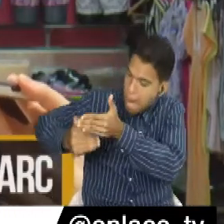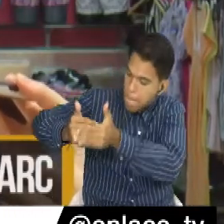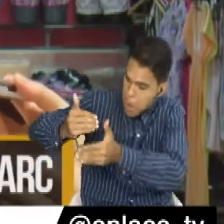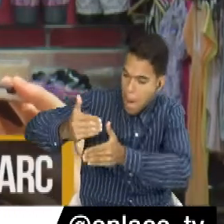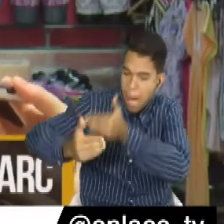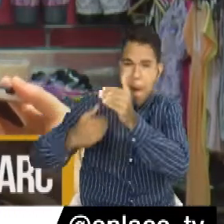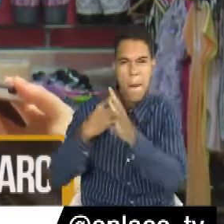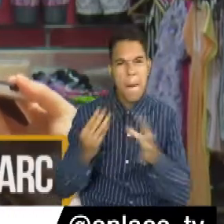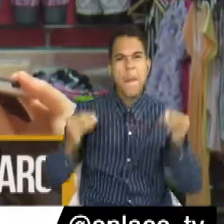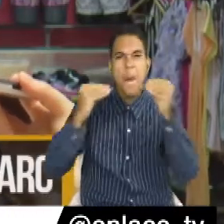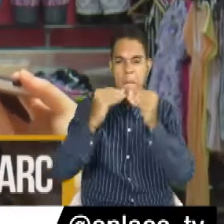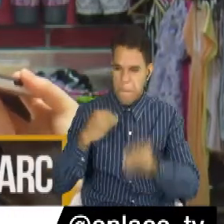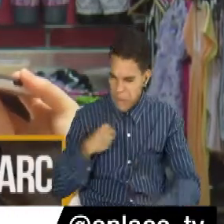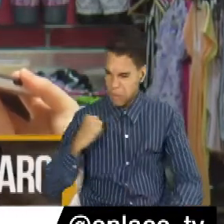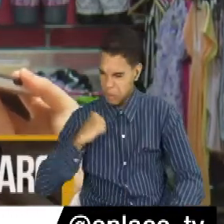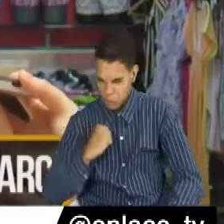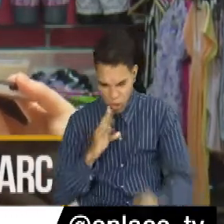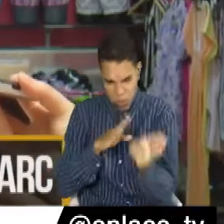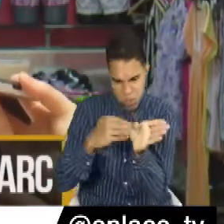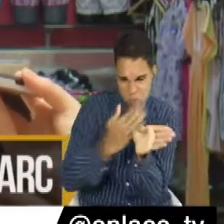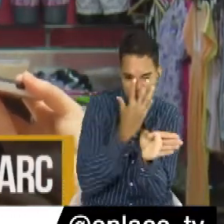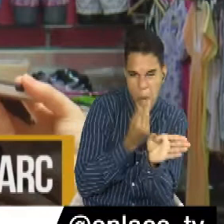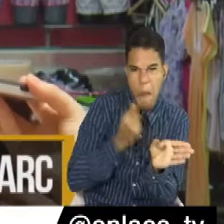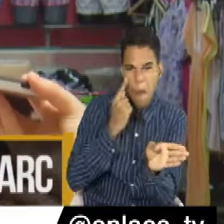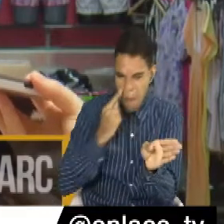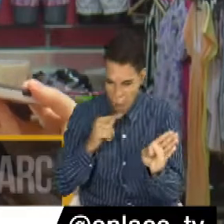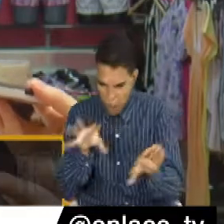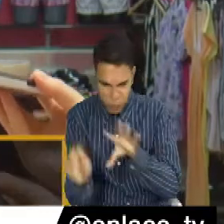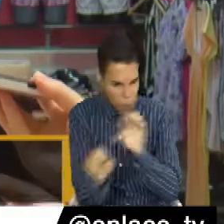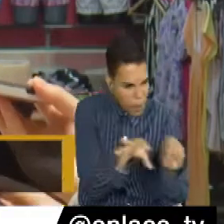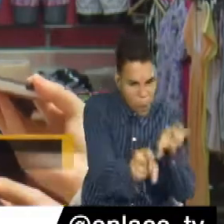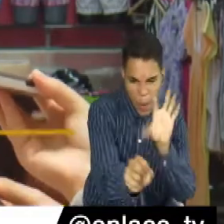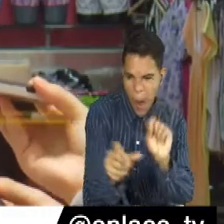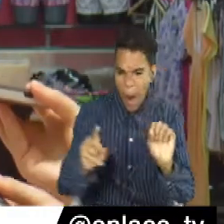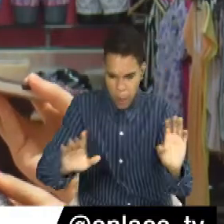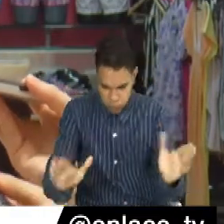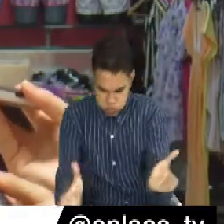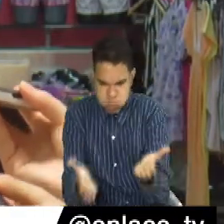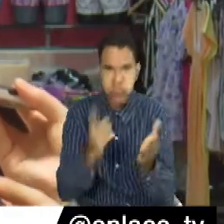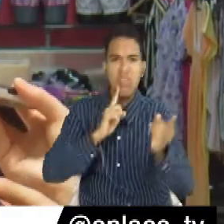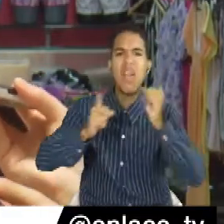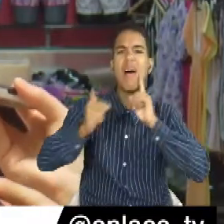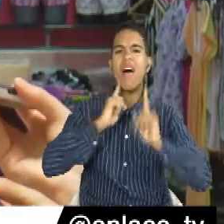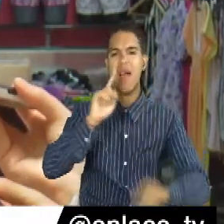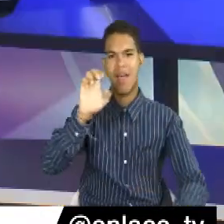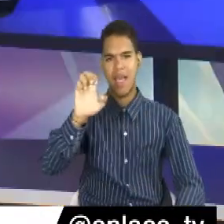al paramilitarismo y generando las condiciones para la continuidad del diálogo con el ELN.